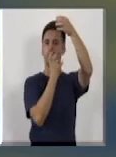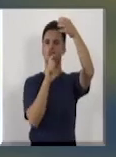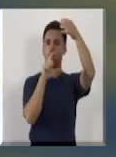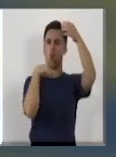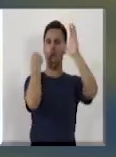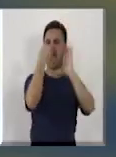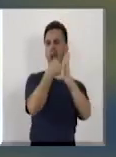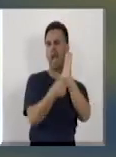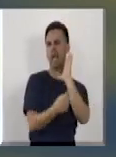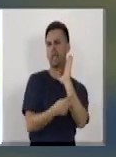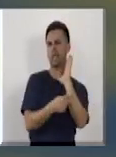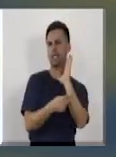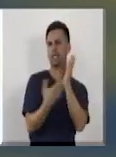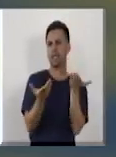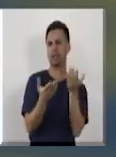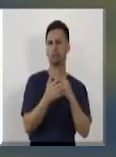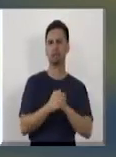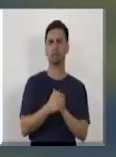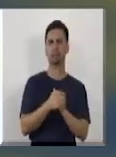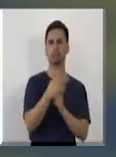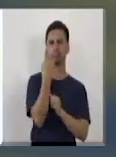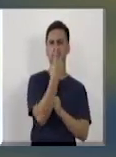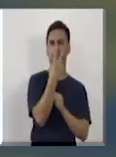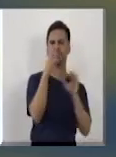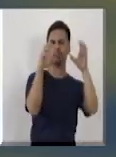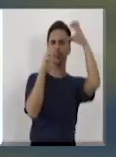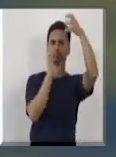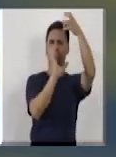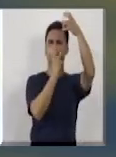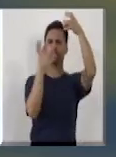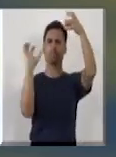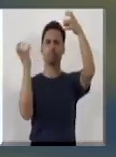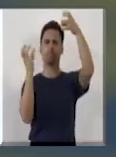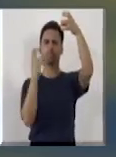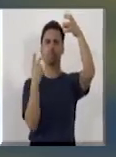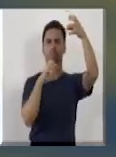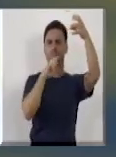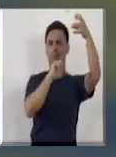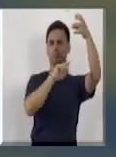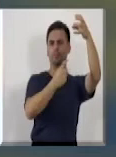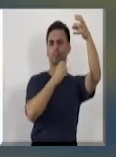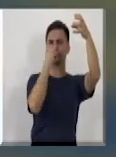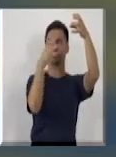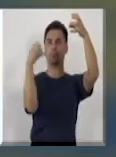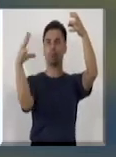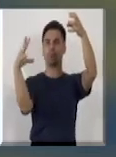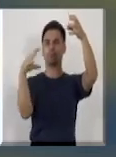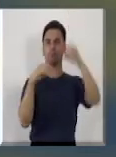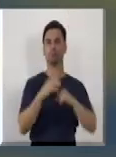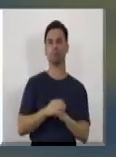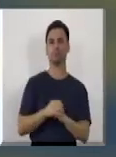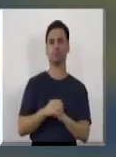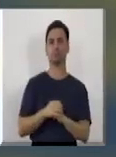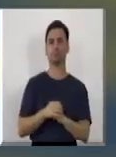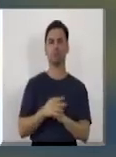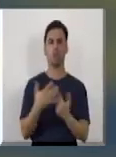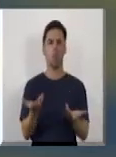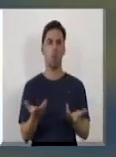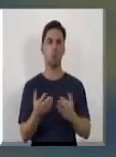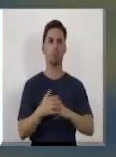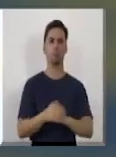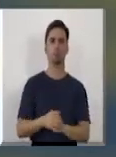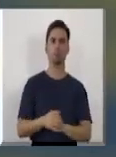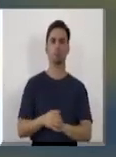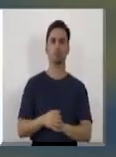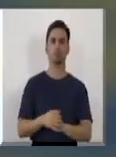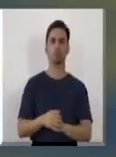paralelo? Si yo hago accionar el interruptor, los dos bombillos se encienden simultáneamente, o se enciende uno o se enciende el otro.